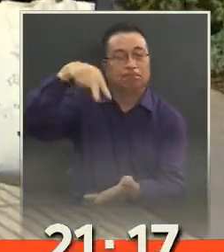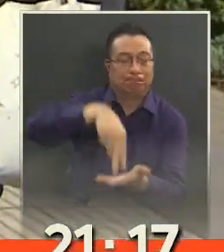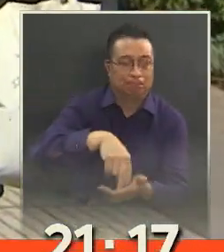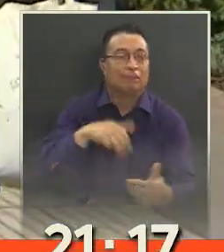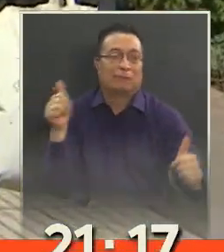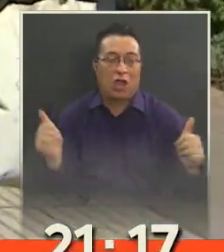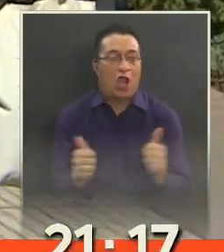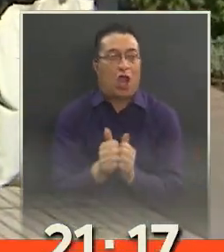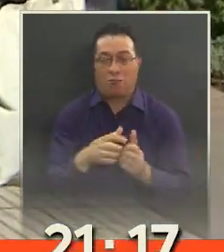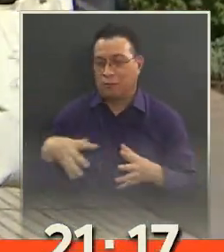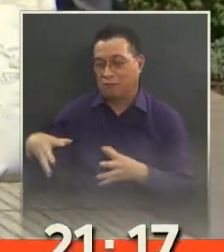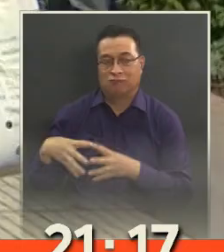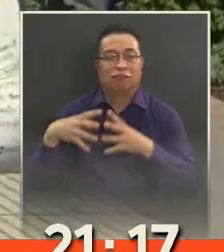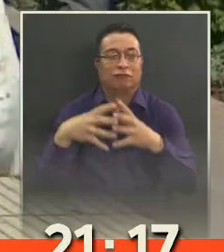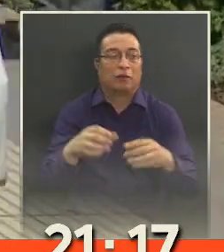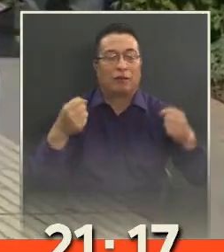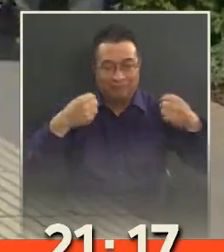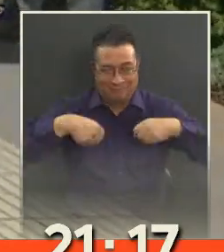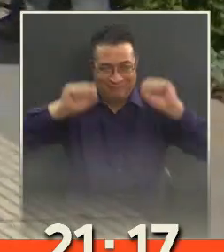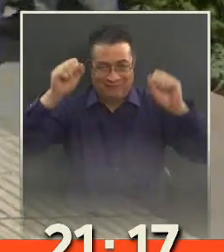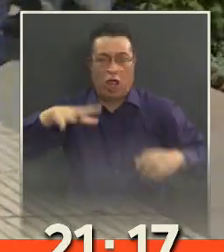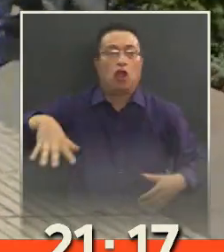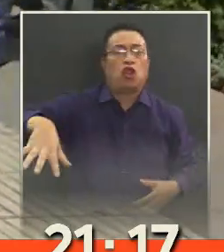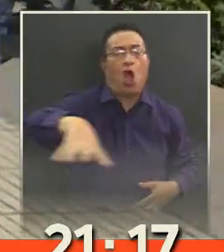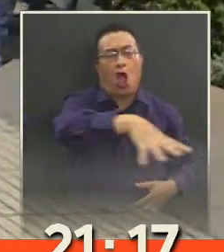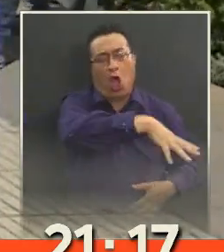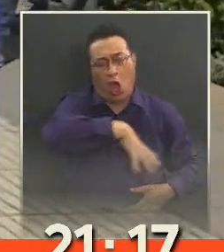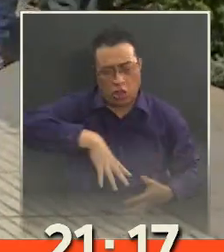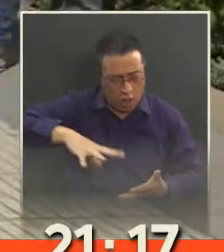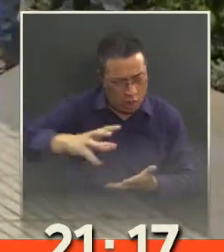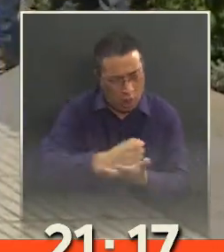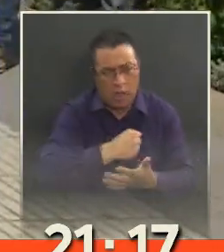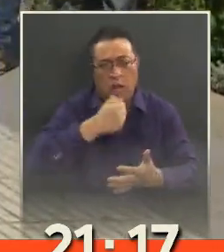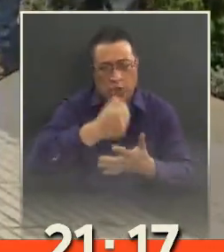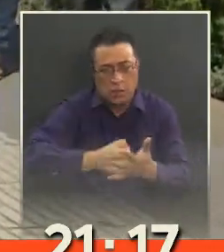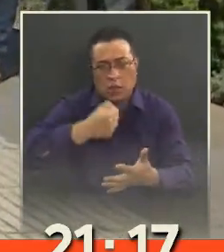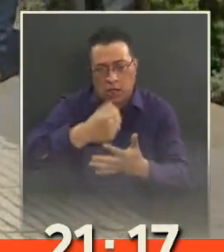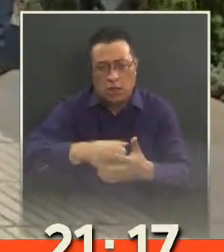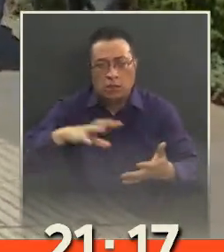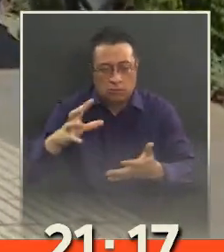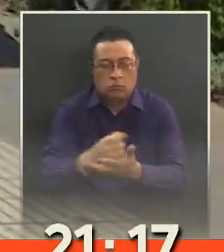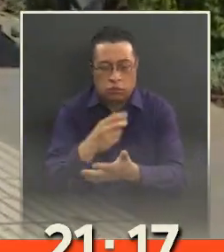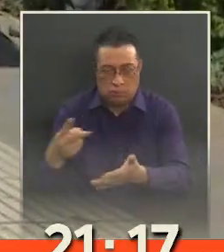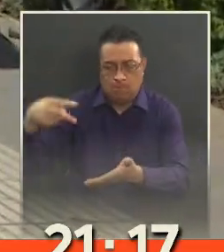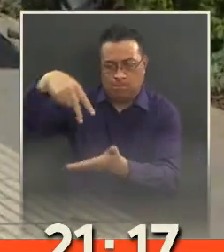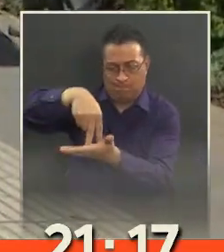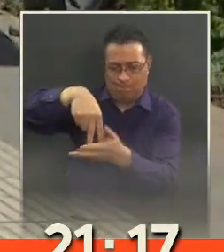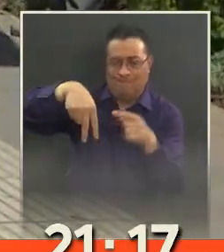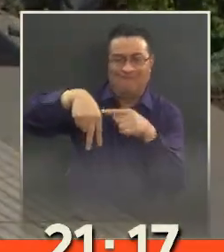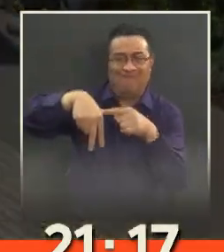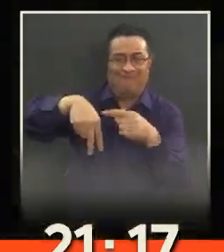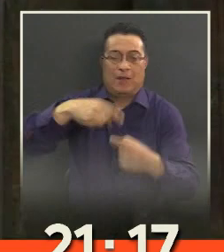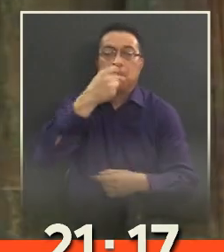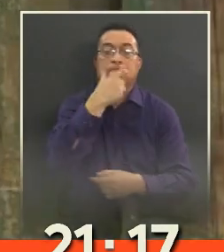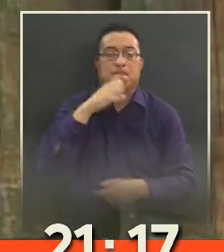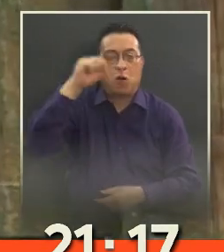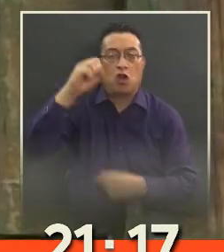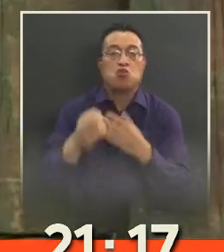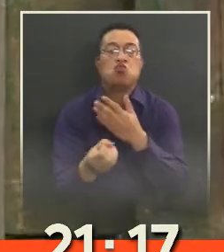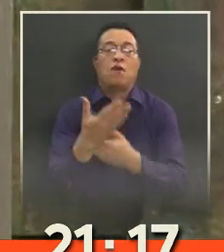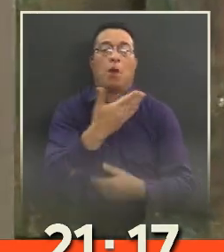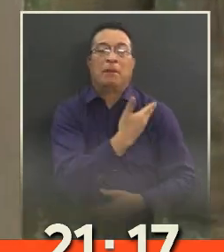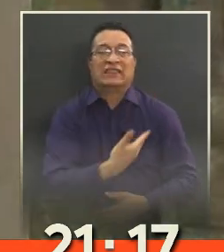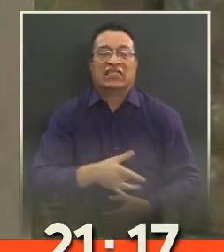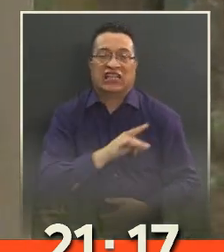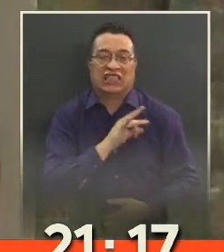acompañada, porque este es un triunfo de todos los que logramos posesionar a Gabriel como el nuevo presidente de Chile. En Concepción,